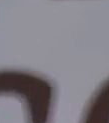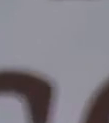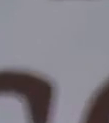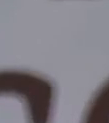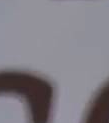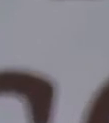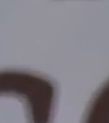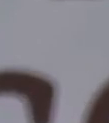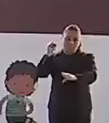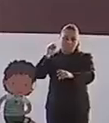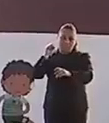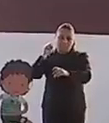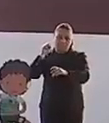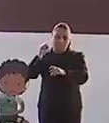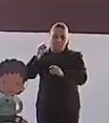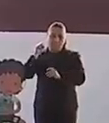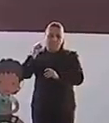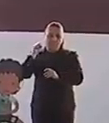dinero